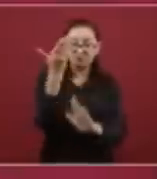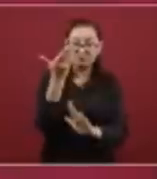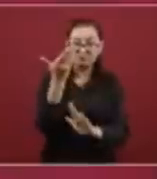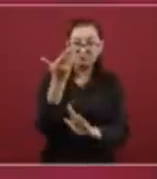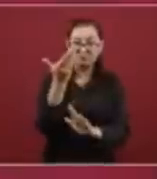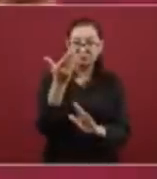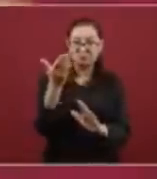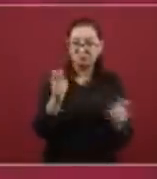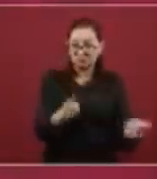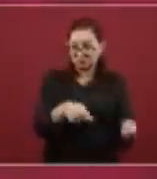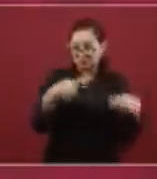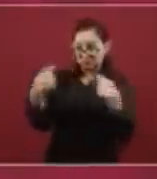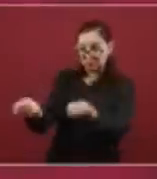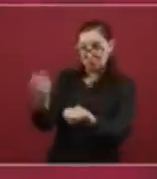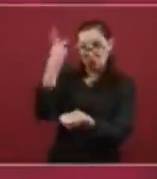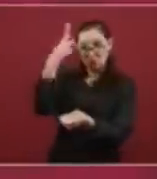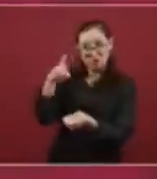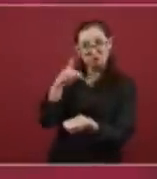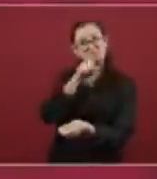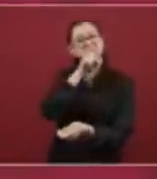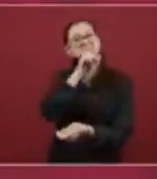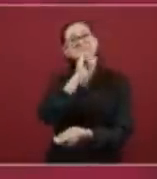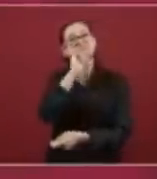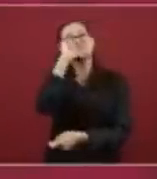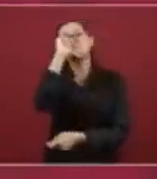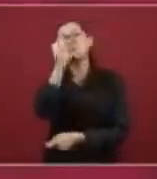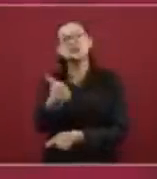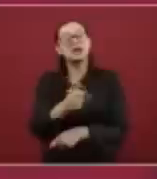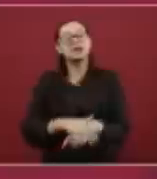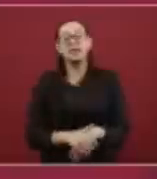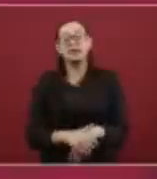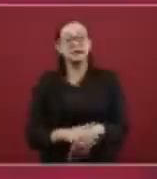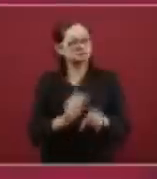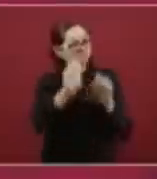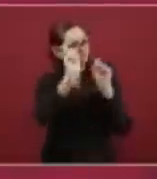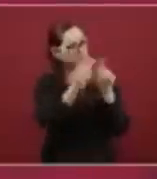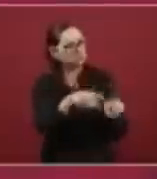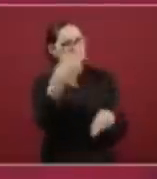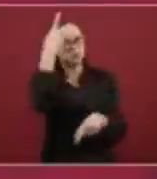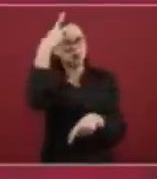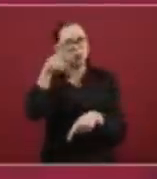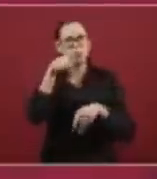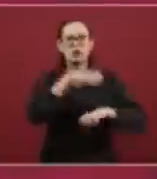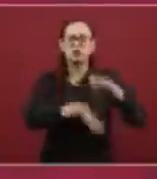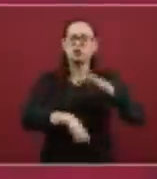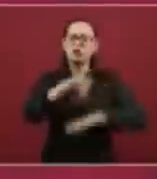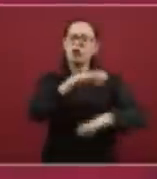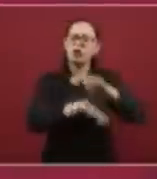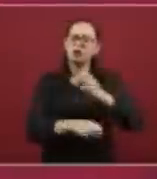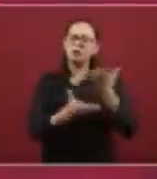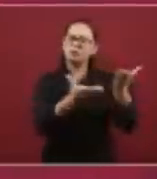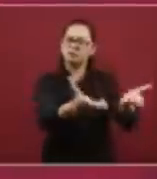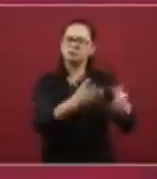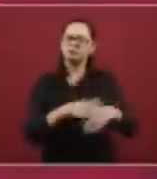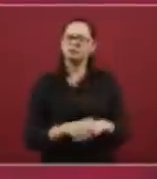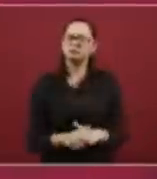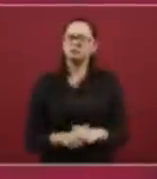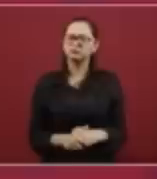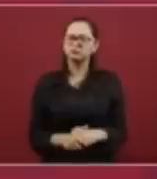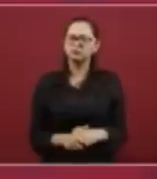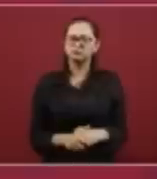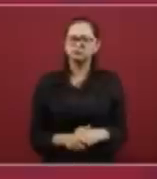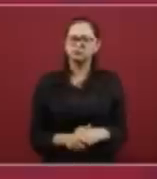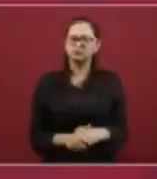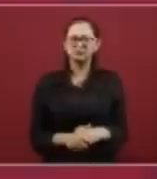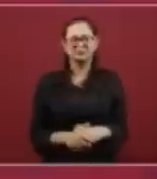la construcción del gasoducto, sino se queda como propiedad de la empresa que construye el gasoducto.